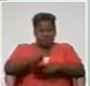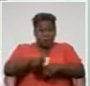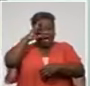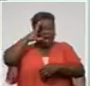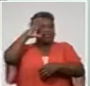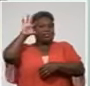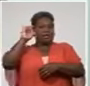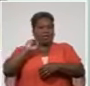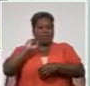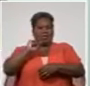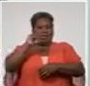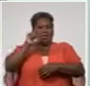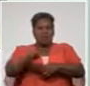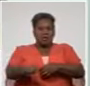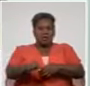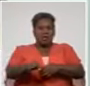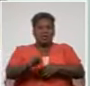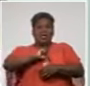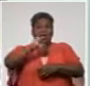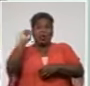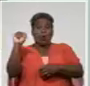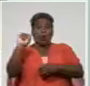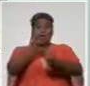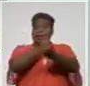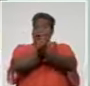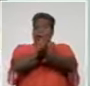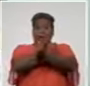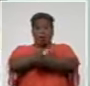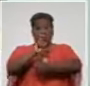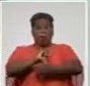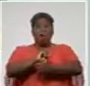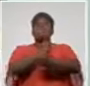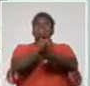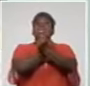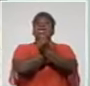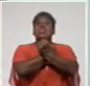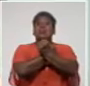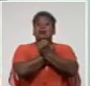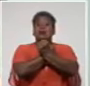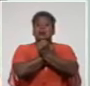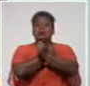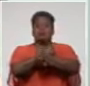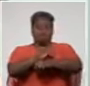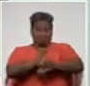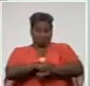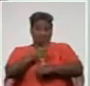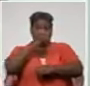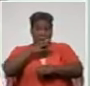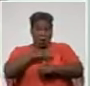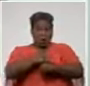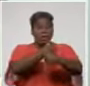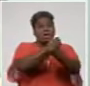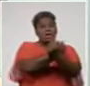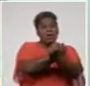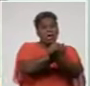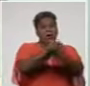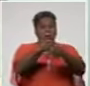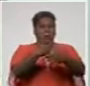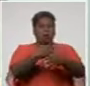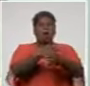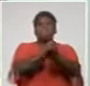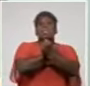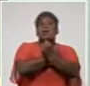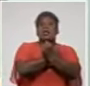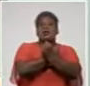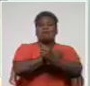que ganen la percepción no de riesgo, sino una percepción de peligro. Yo creo que hay que seguir colocando